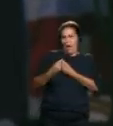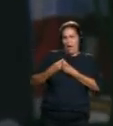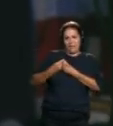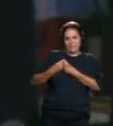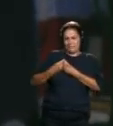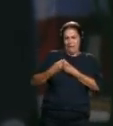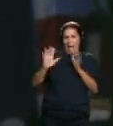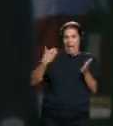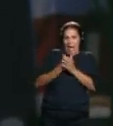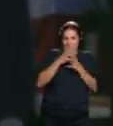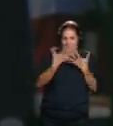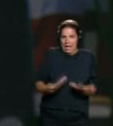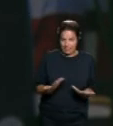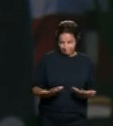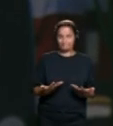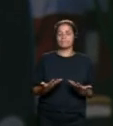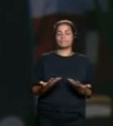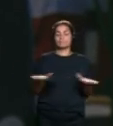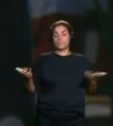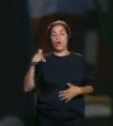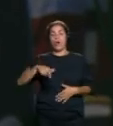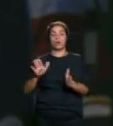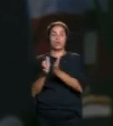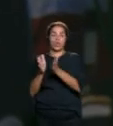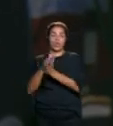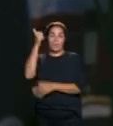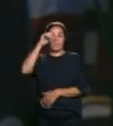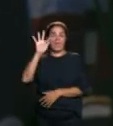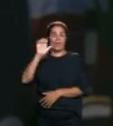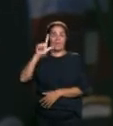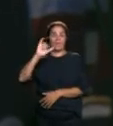momento. Y bueno, hoy nuestro compañero Félix no puede